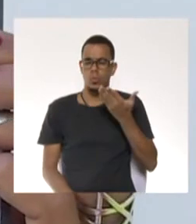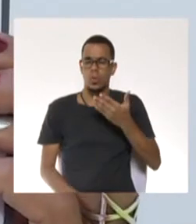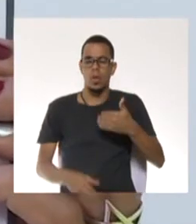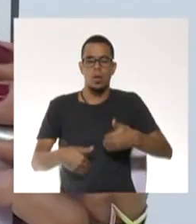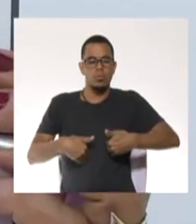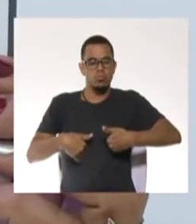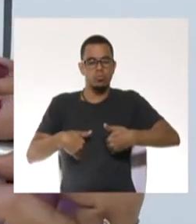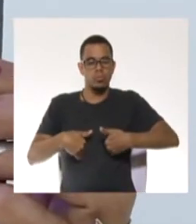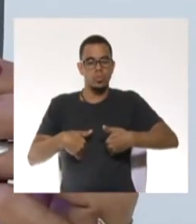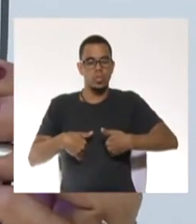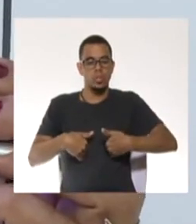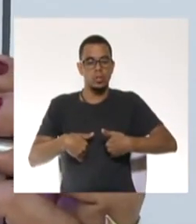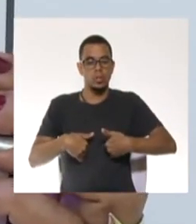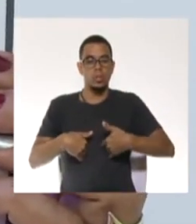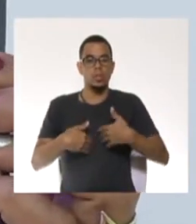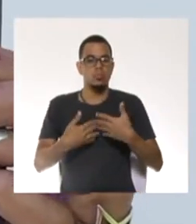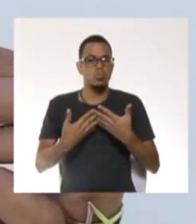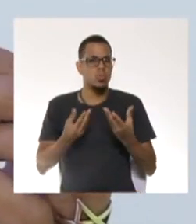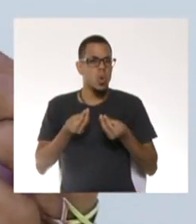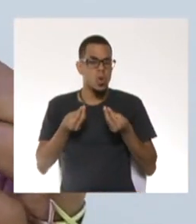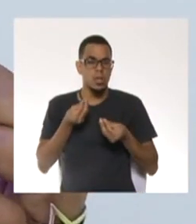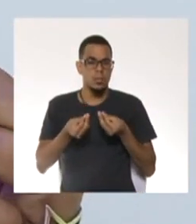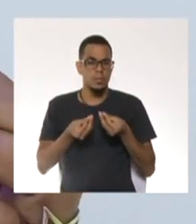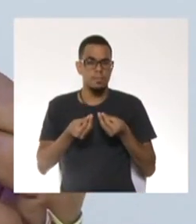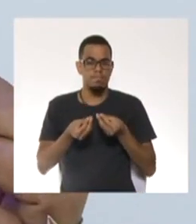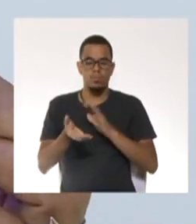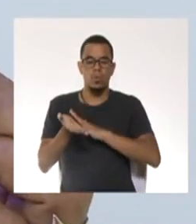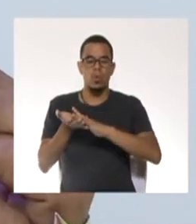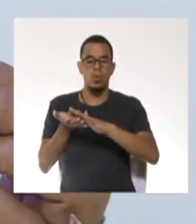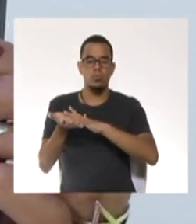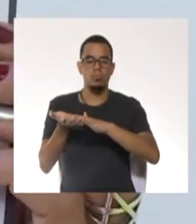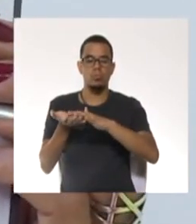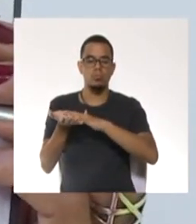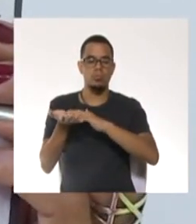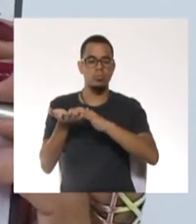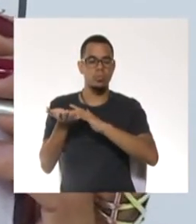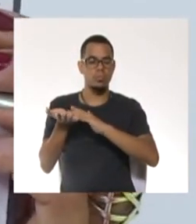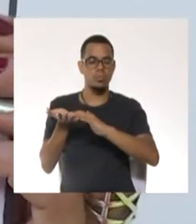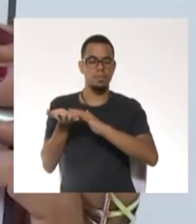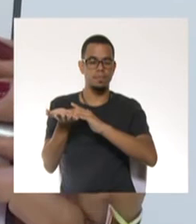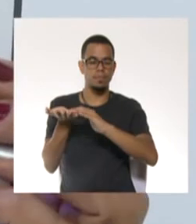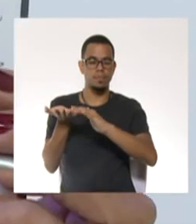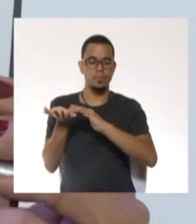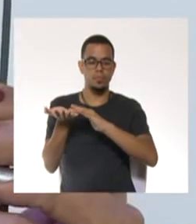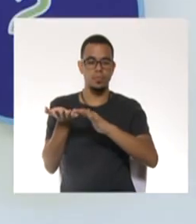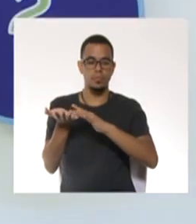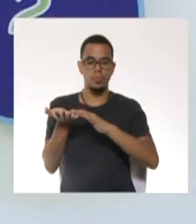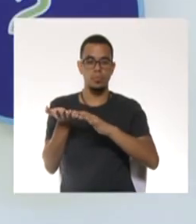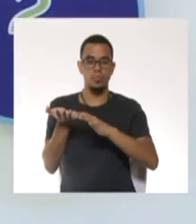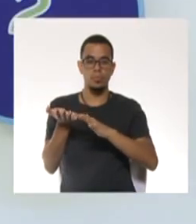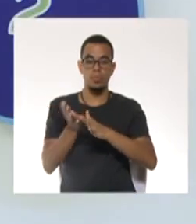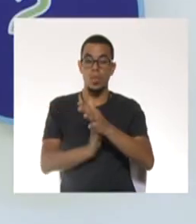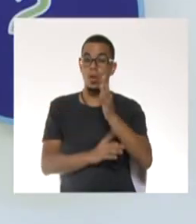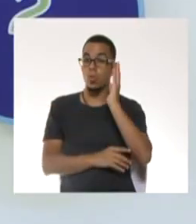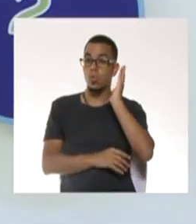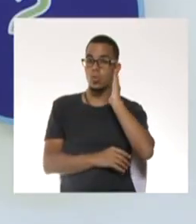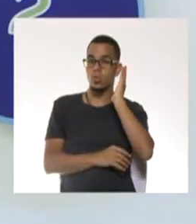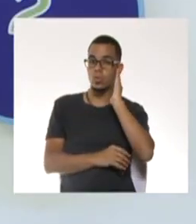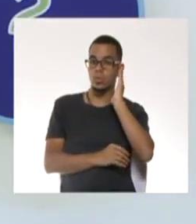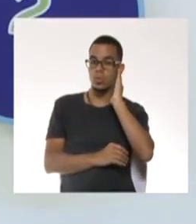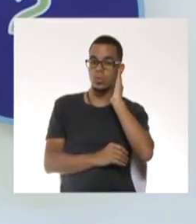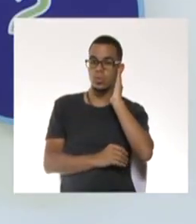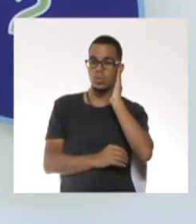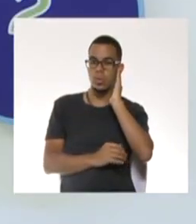contar con el código braille, y en el caso de las deficiencias